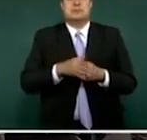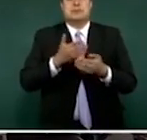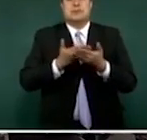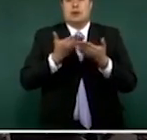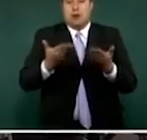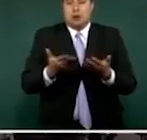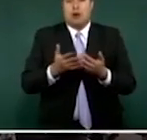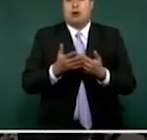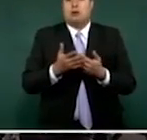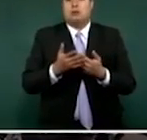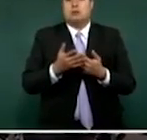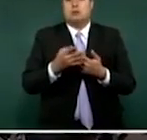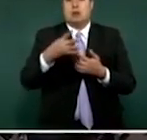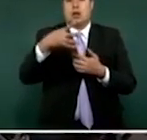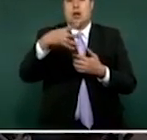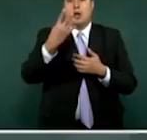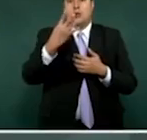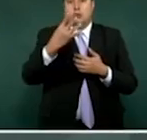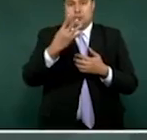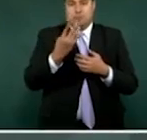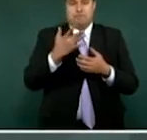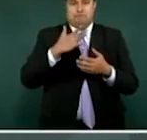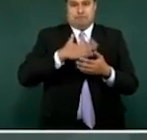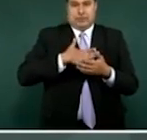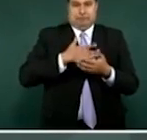14 miembros del gabinete,